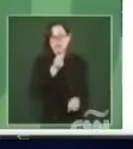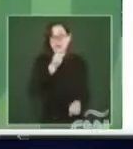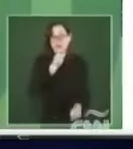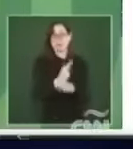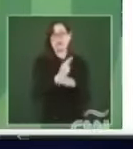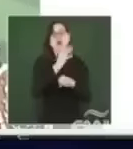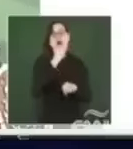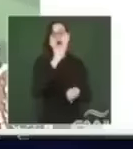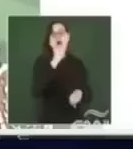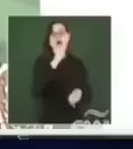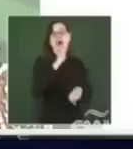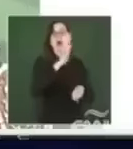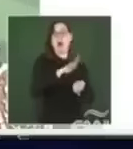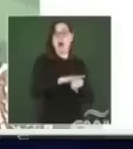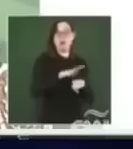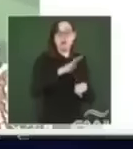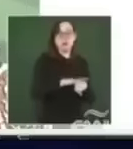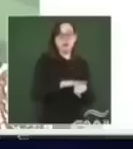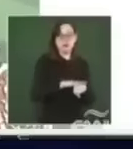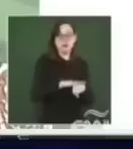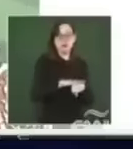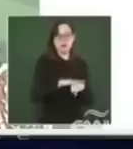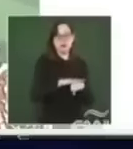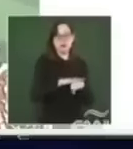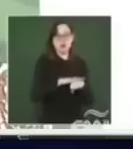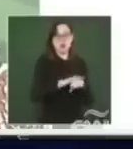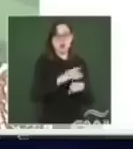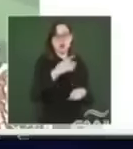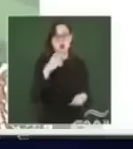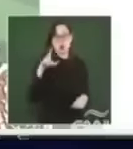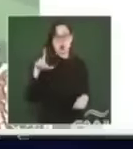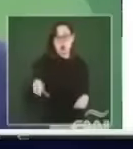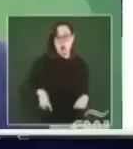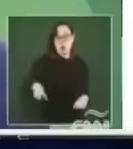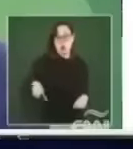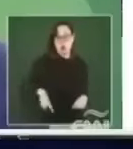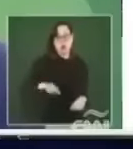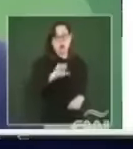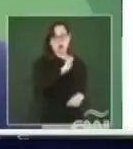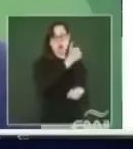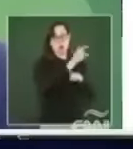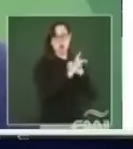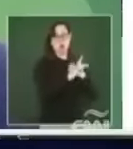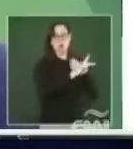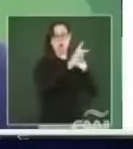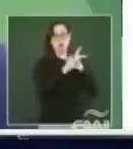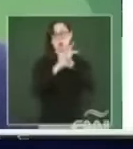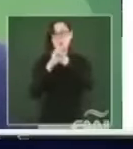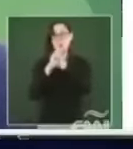que intervenga ningún gobierno extranjero, y mucho menos